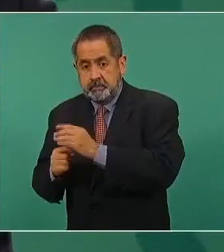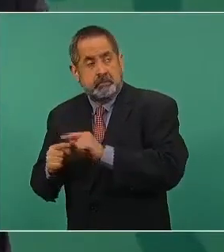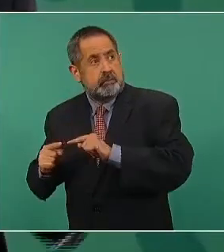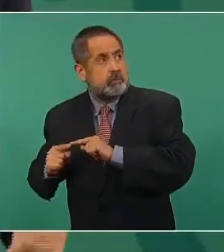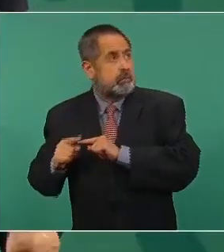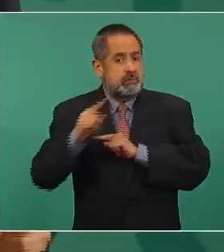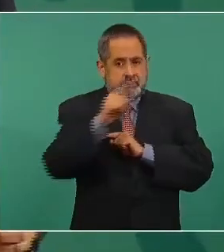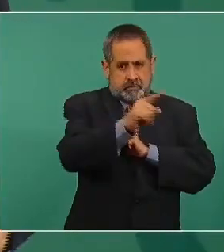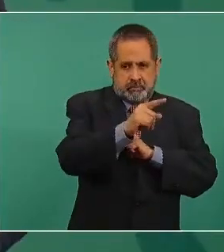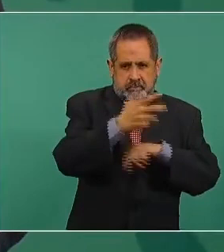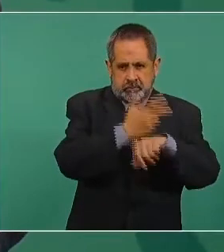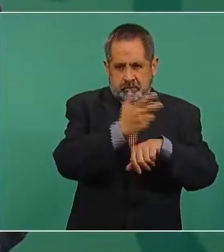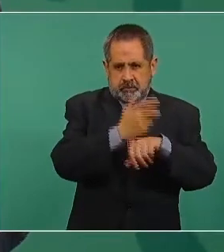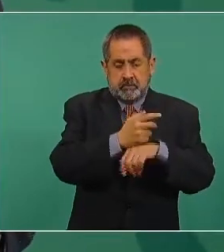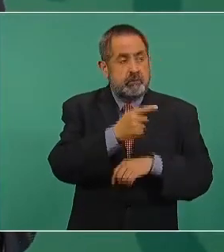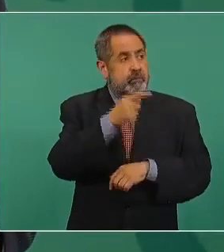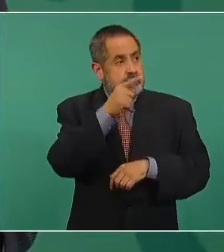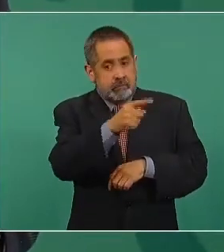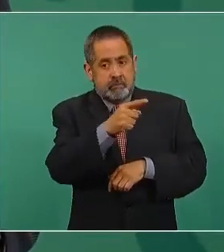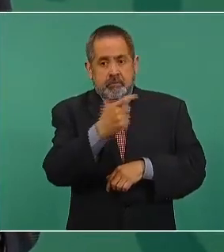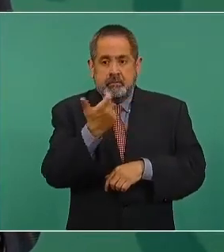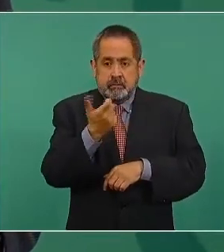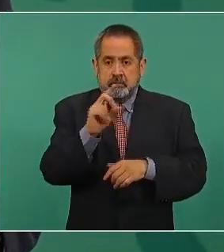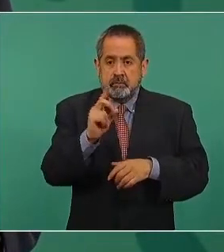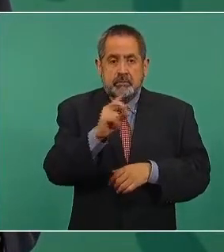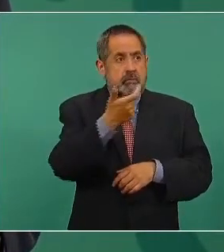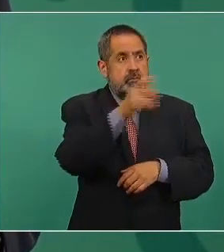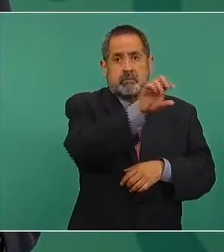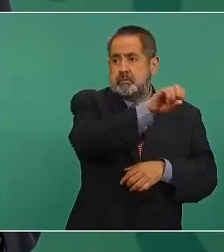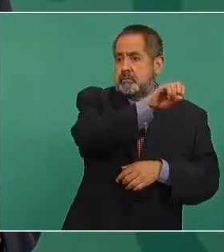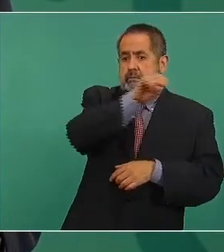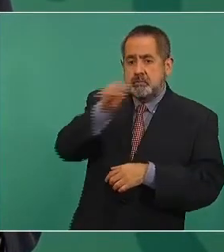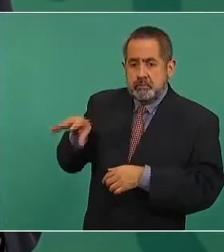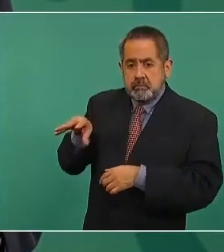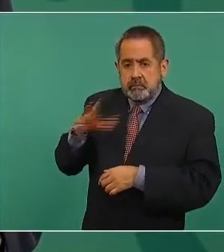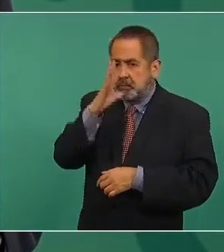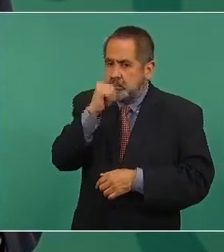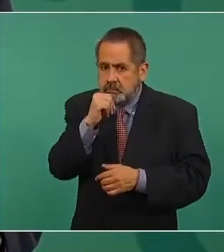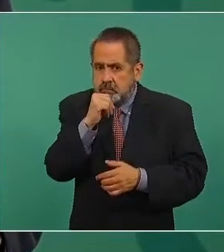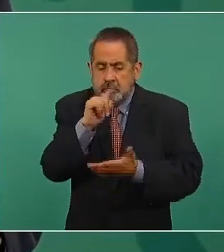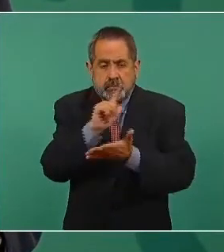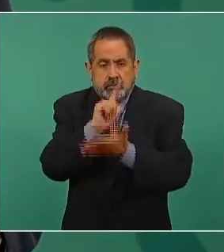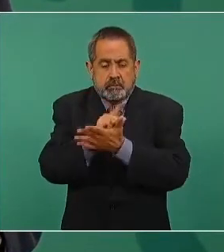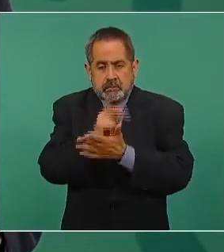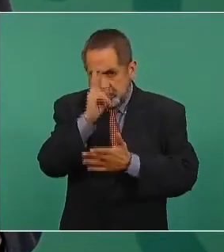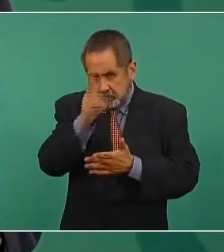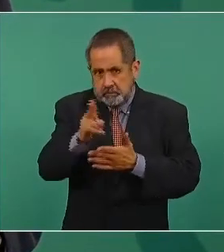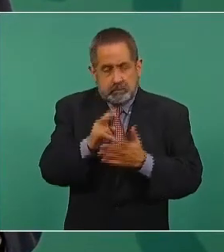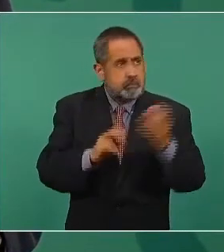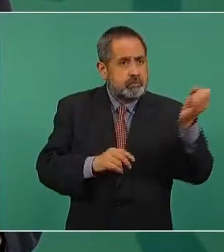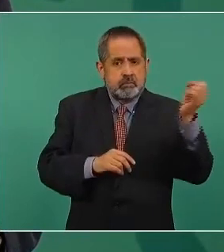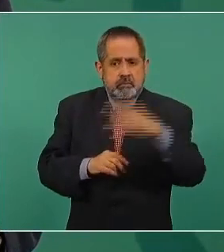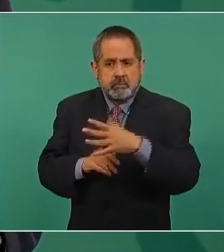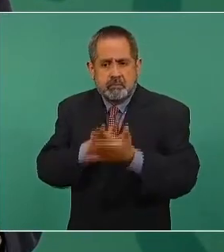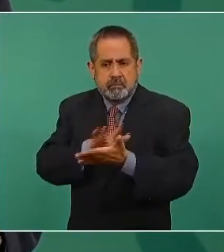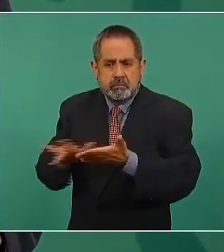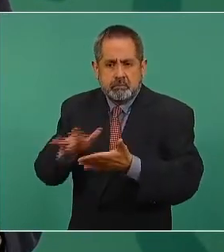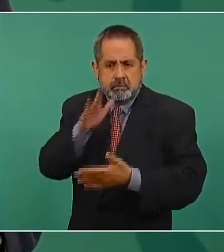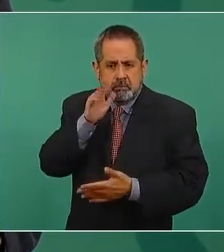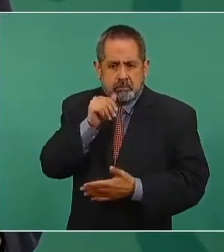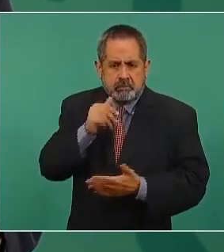familiares apoyos.